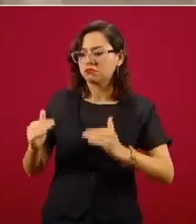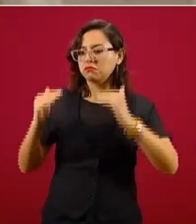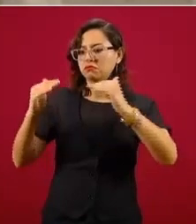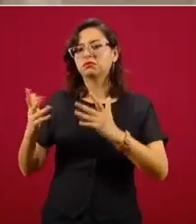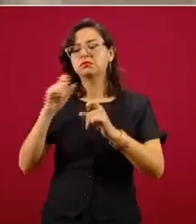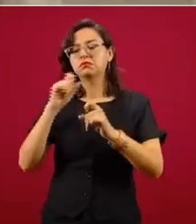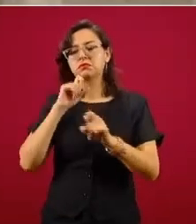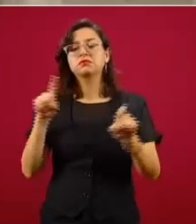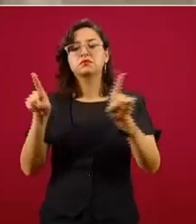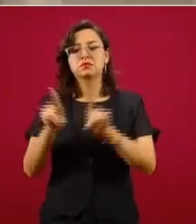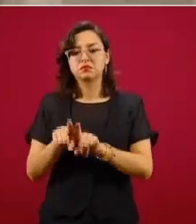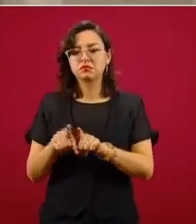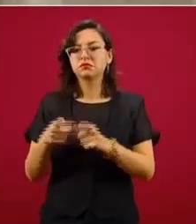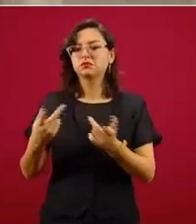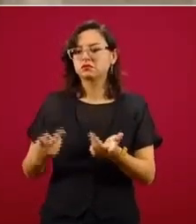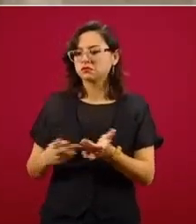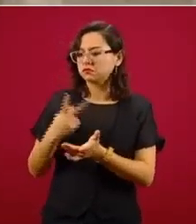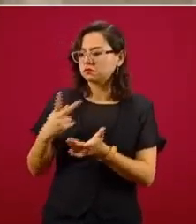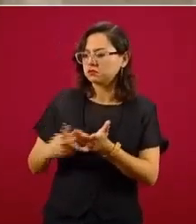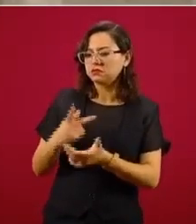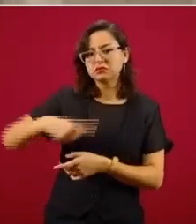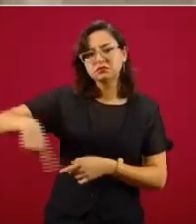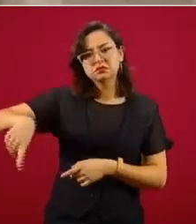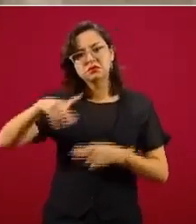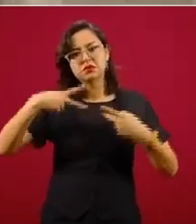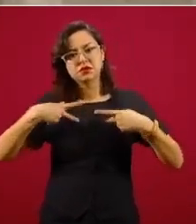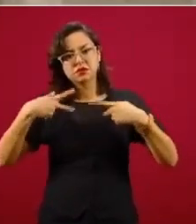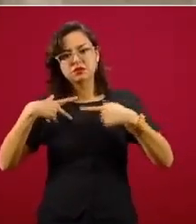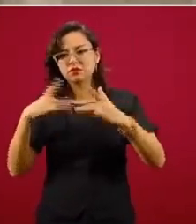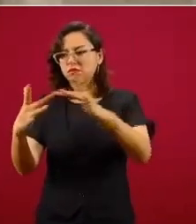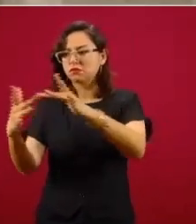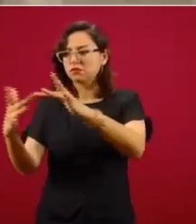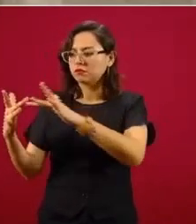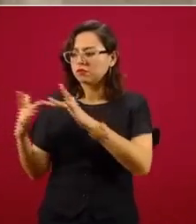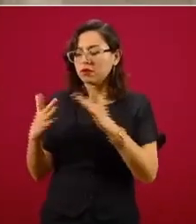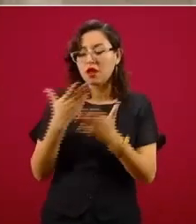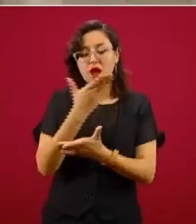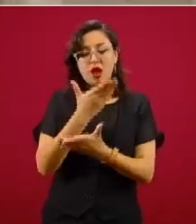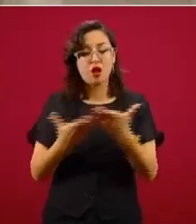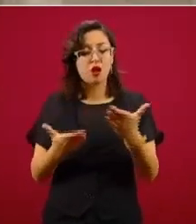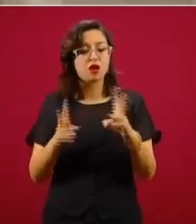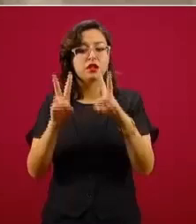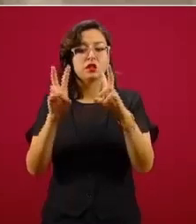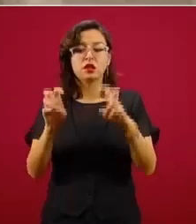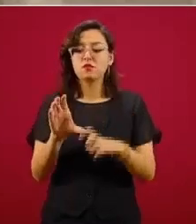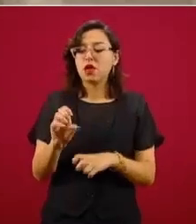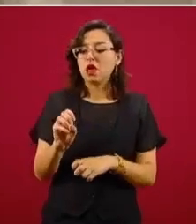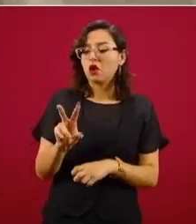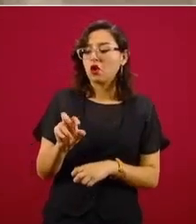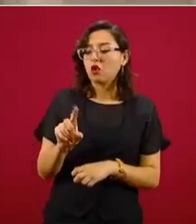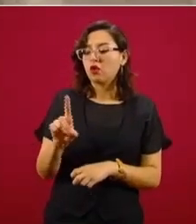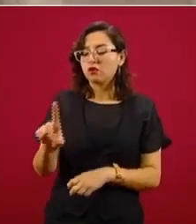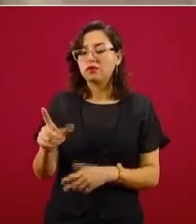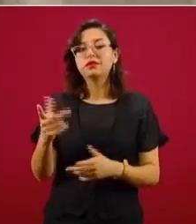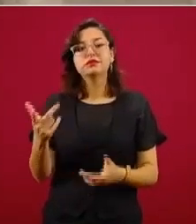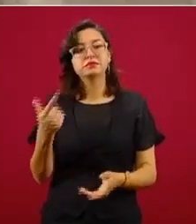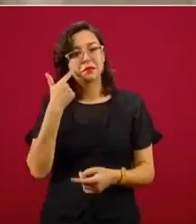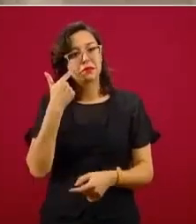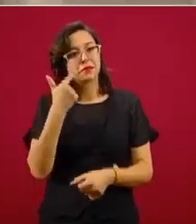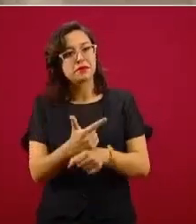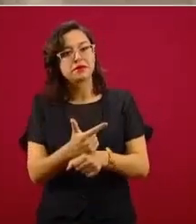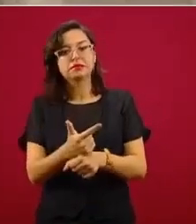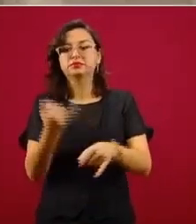base a resultados de incidencia con el público. El COVID nos ha demostrado que estamos desnudos ante la industria de la